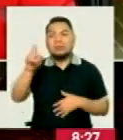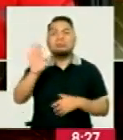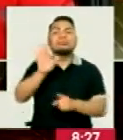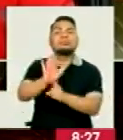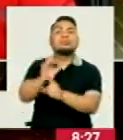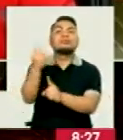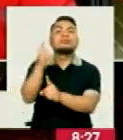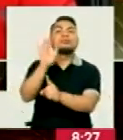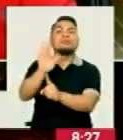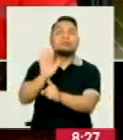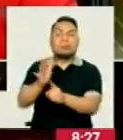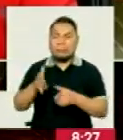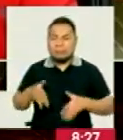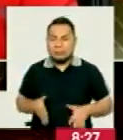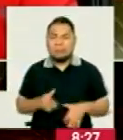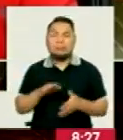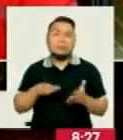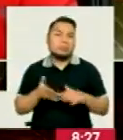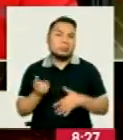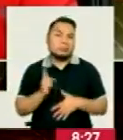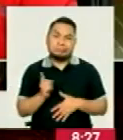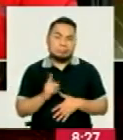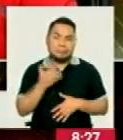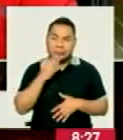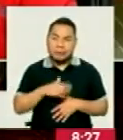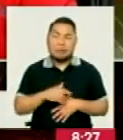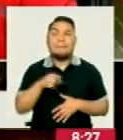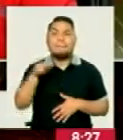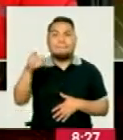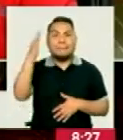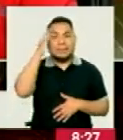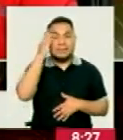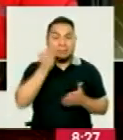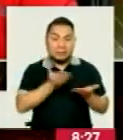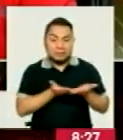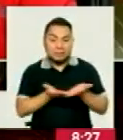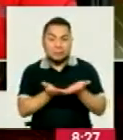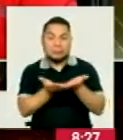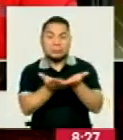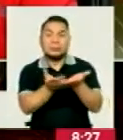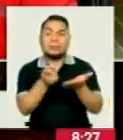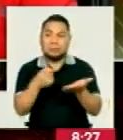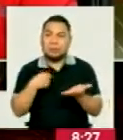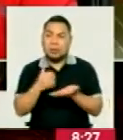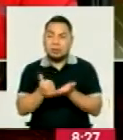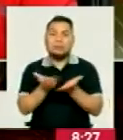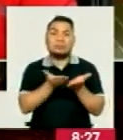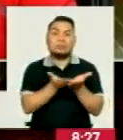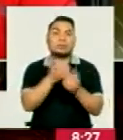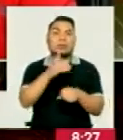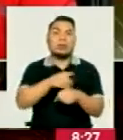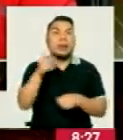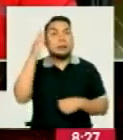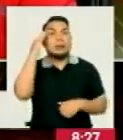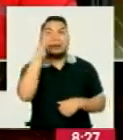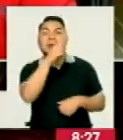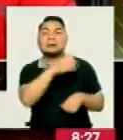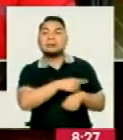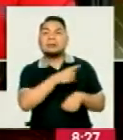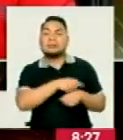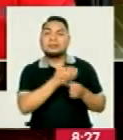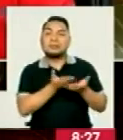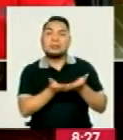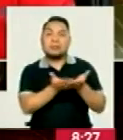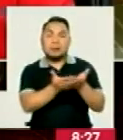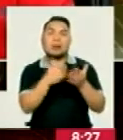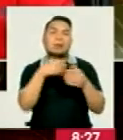de manera inapropiada. Sin embargo, cuando ya ellos conocen que van a venir nuestras PIAS en